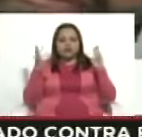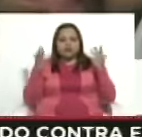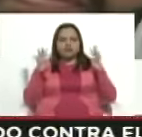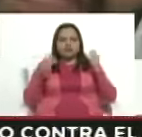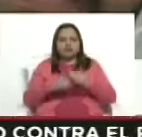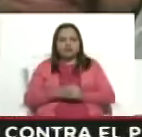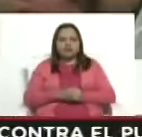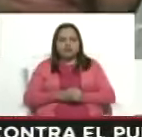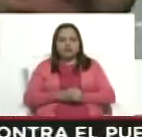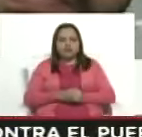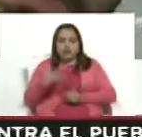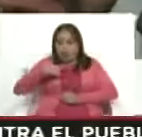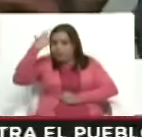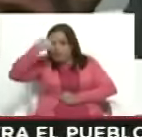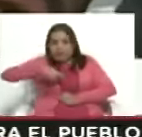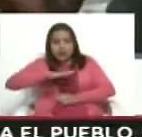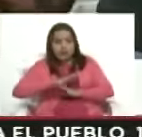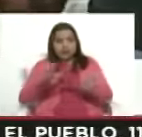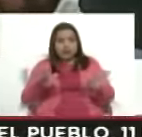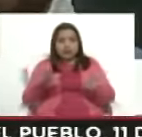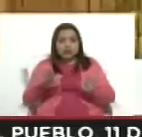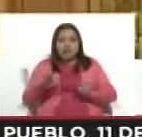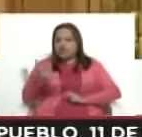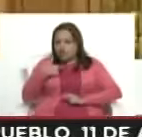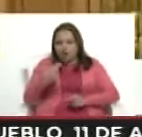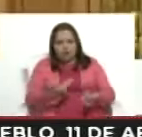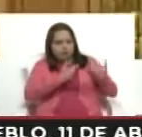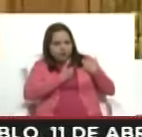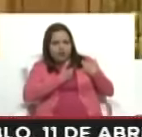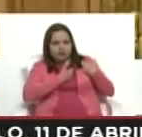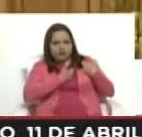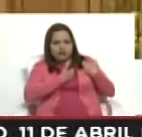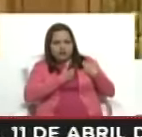No los, en lo personal, si me correspondiera a mí, pues.